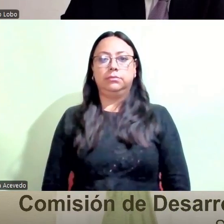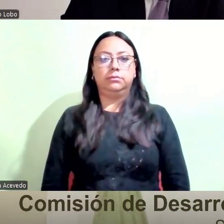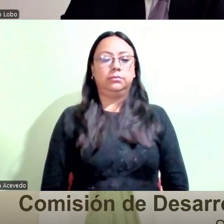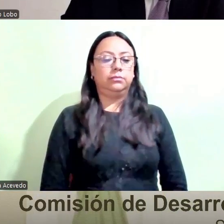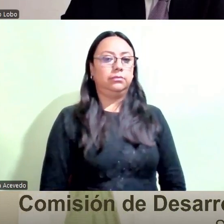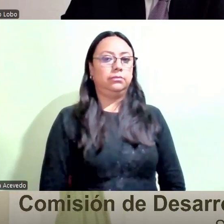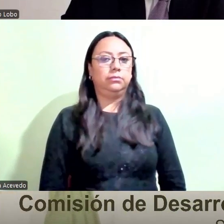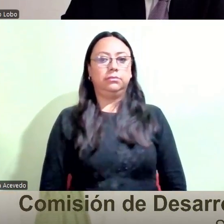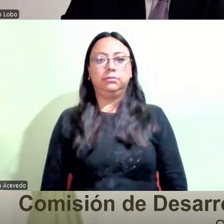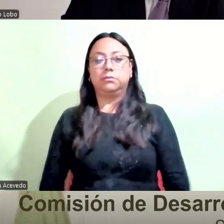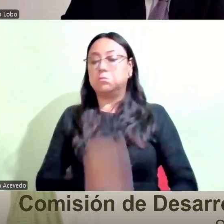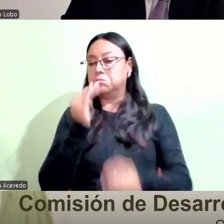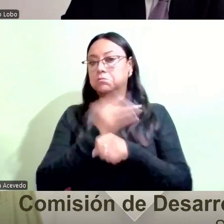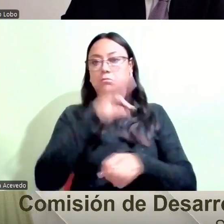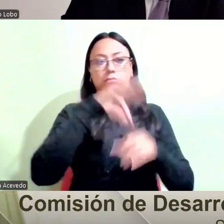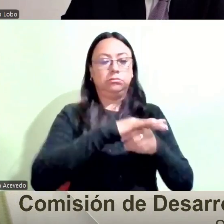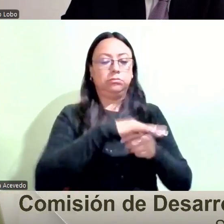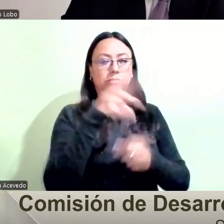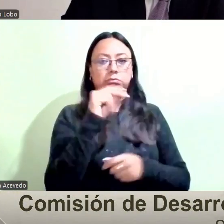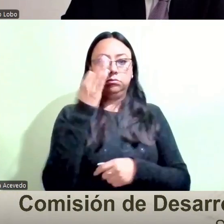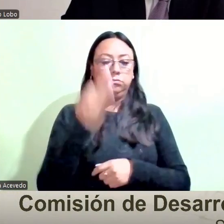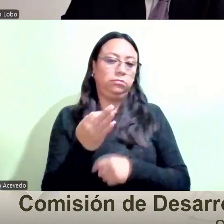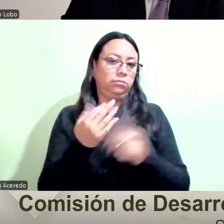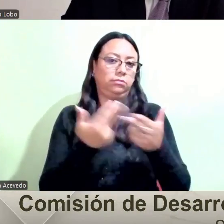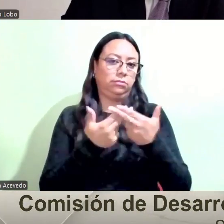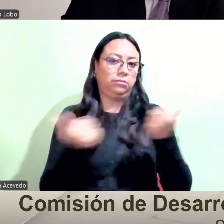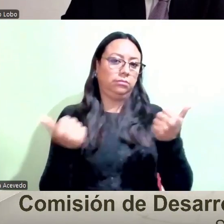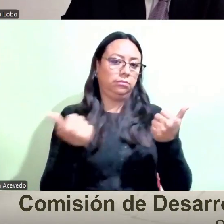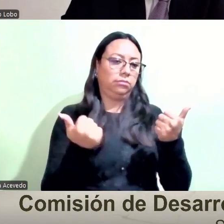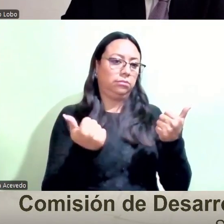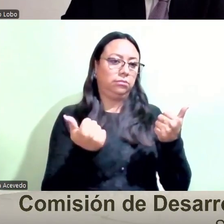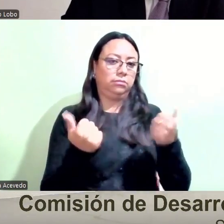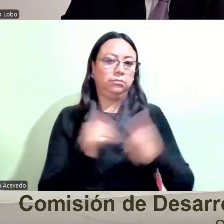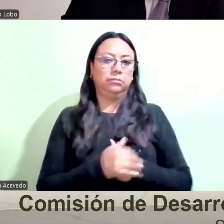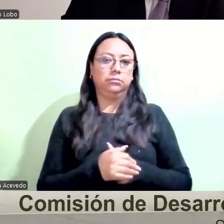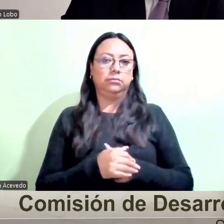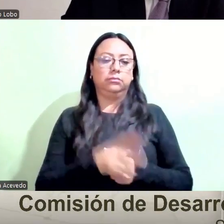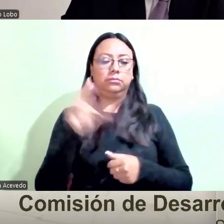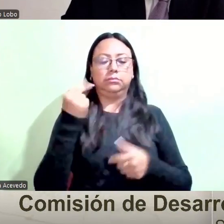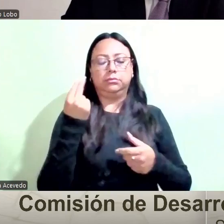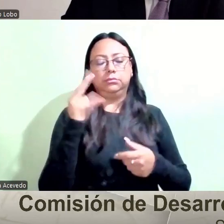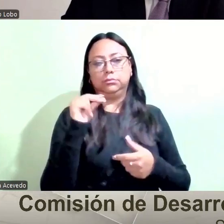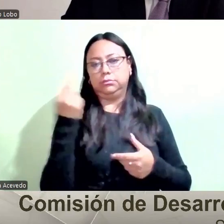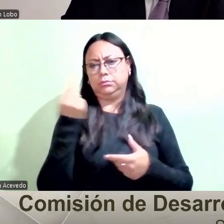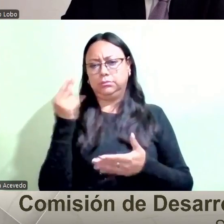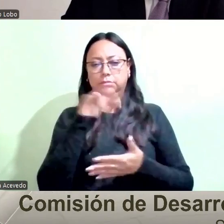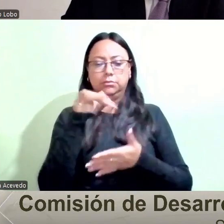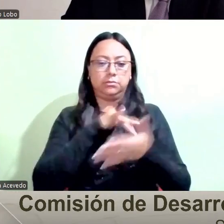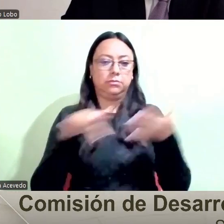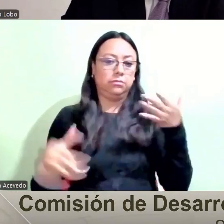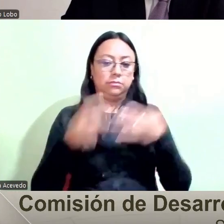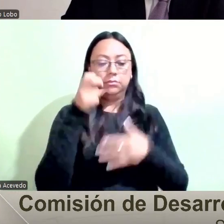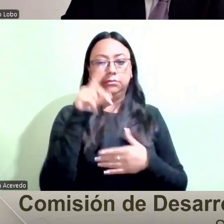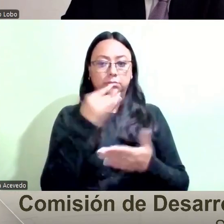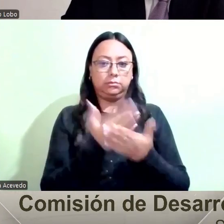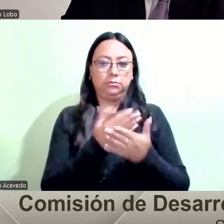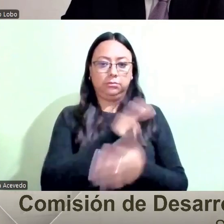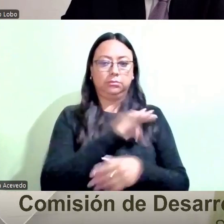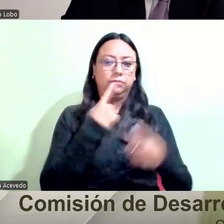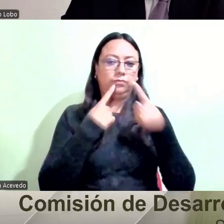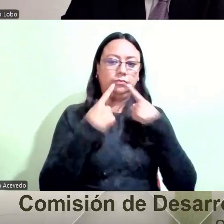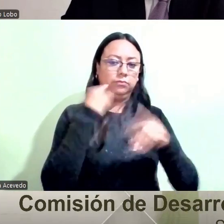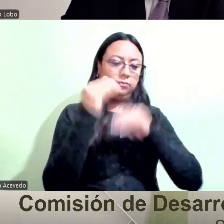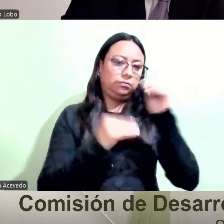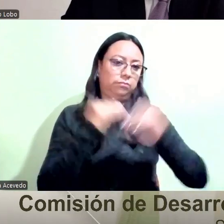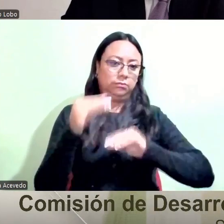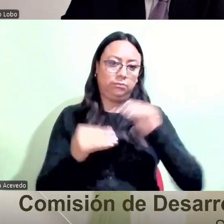No existen votos en contra, diputado presidente, se dispensa la lectura. Se abre a discusión el dictamen. ¿Alguna o alguno de